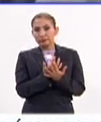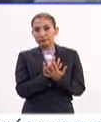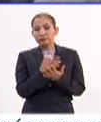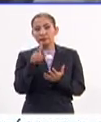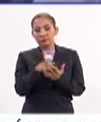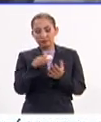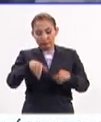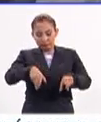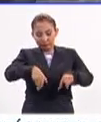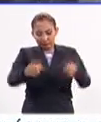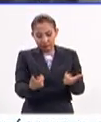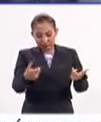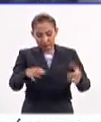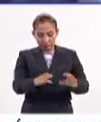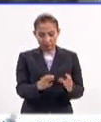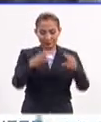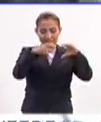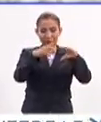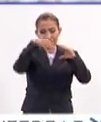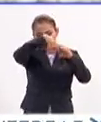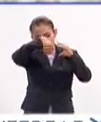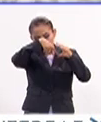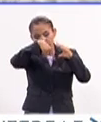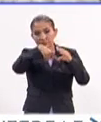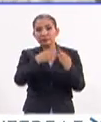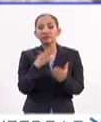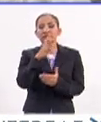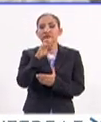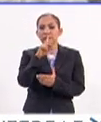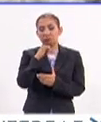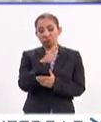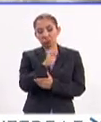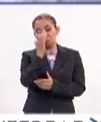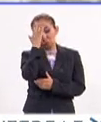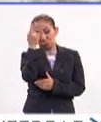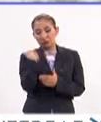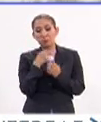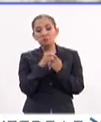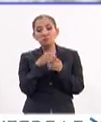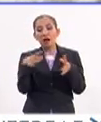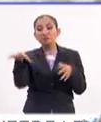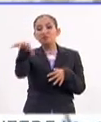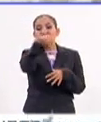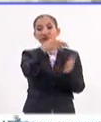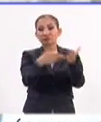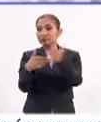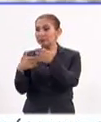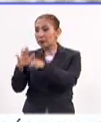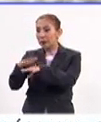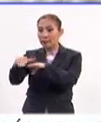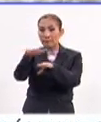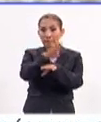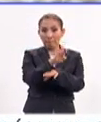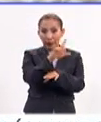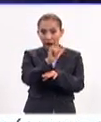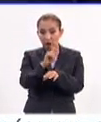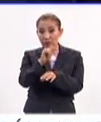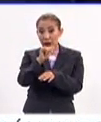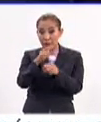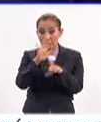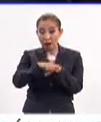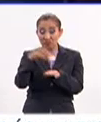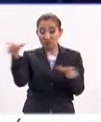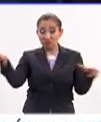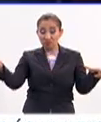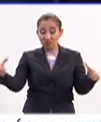poder desmoldar y que ya salga la pieza hueca. Si bien Rodo Padilla reconoce que la proliferación de talleres de artesanía en barro en Tlaquepaque ha ido a